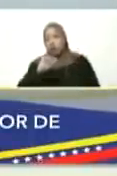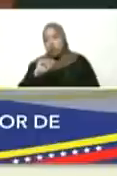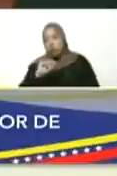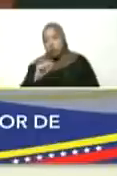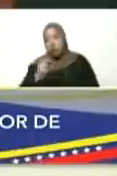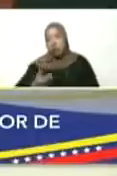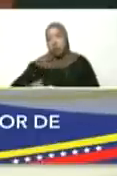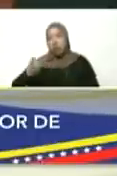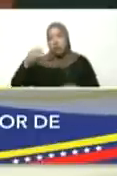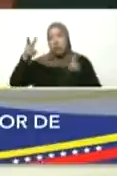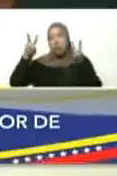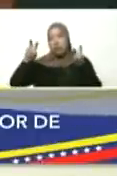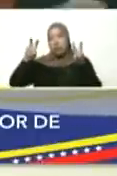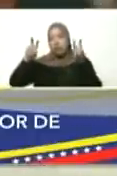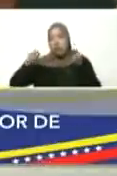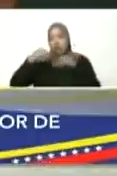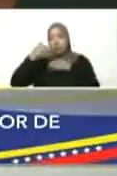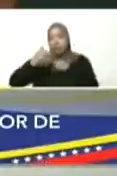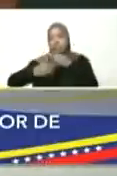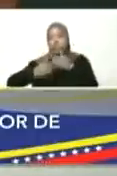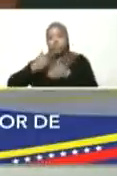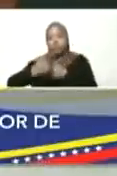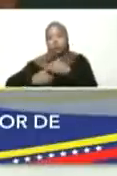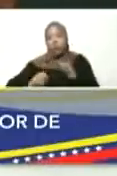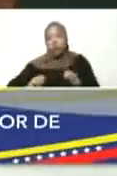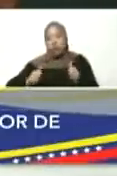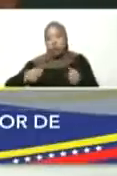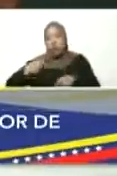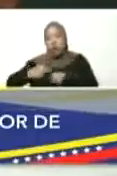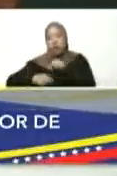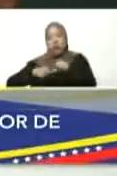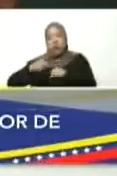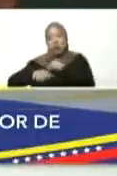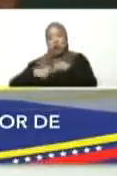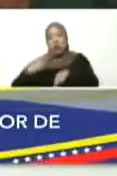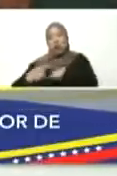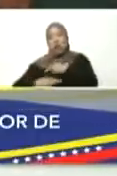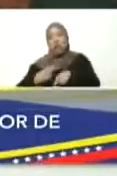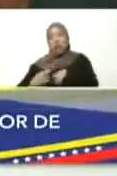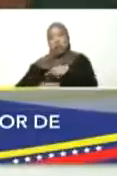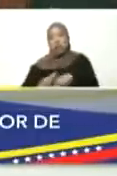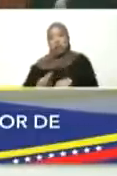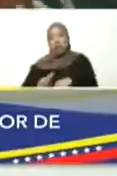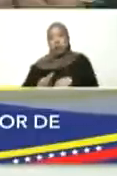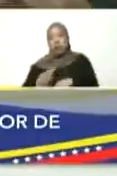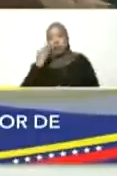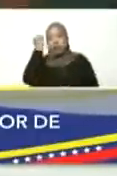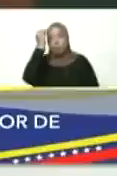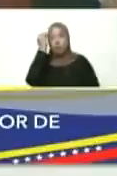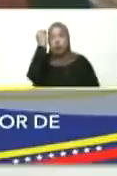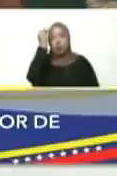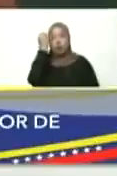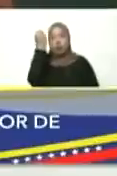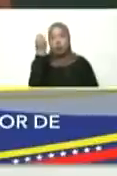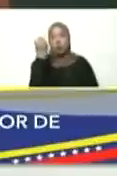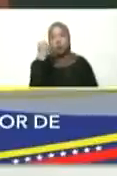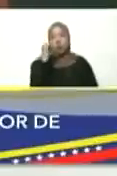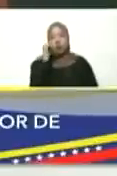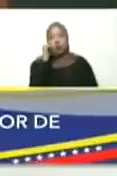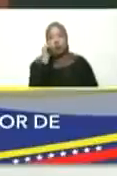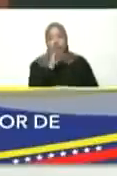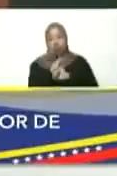que va a ser la nueva etapa, el nuevo ciclo revolucionario. Vengo pensando en determinadas